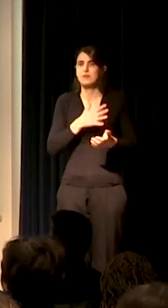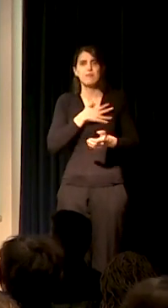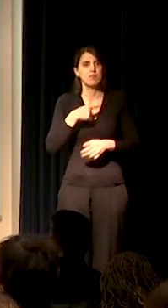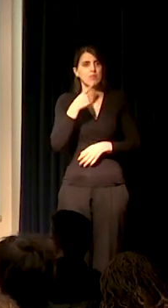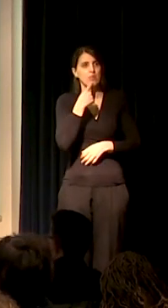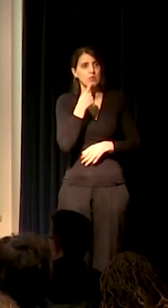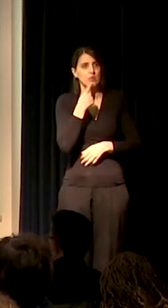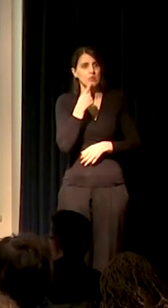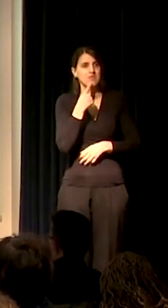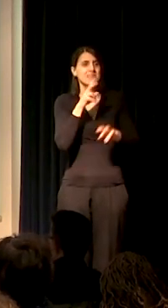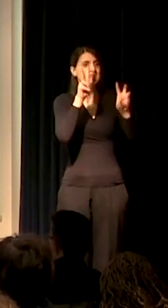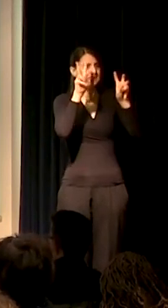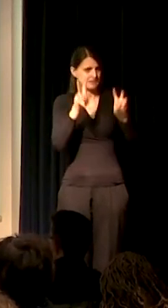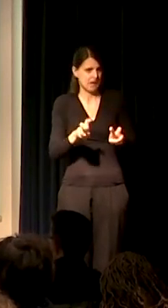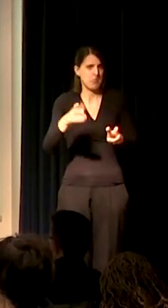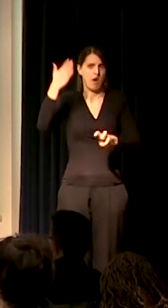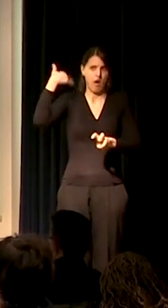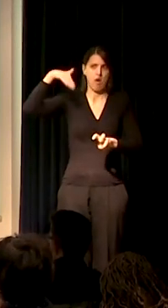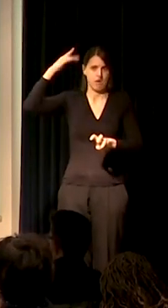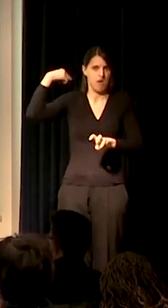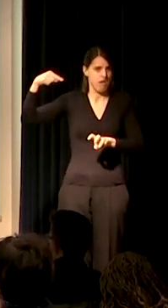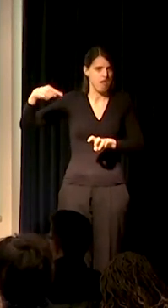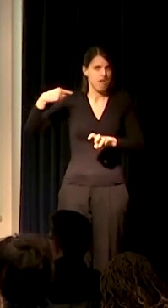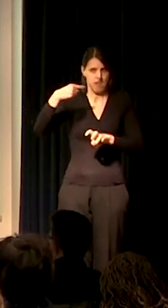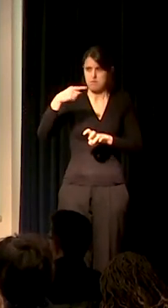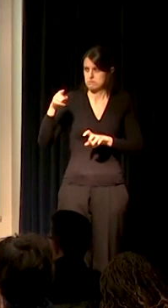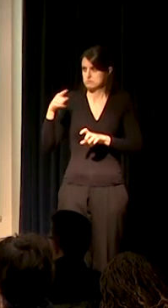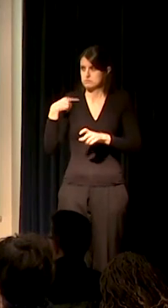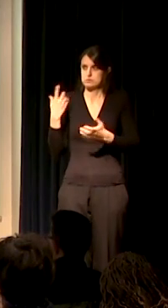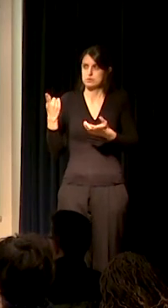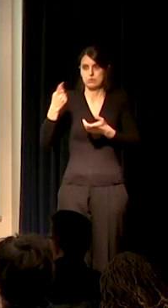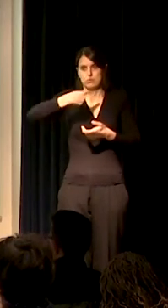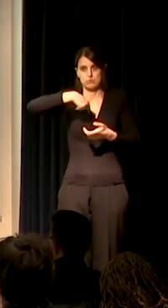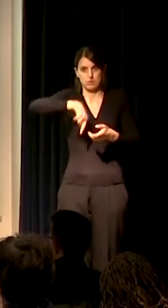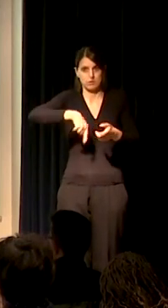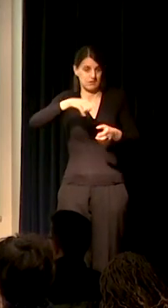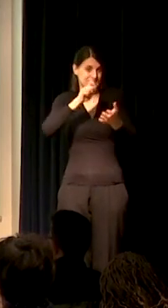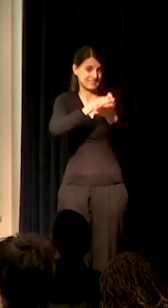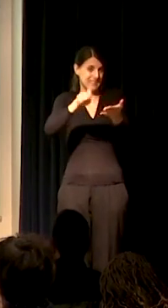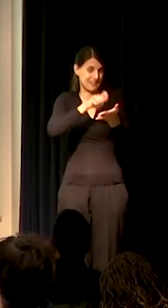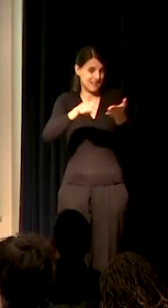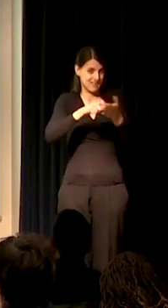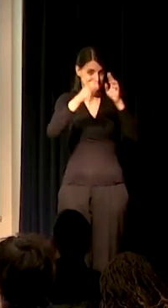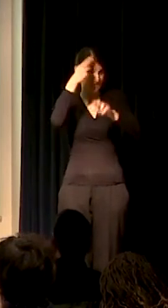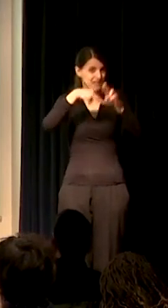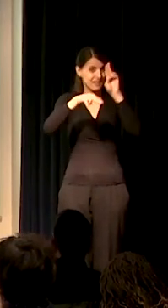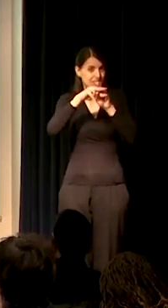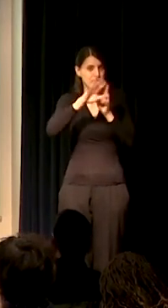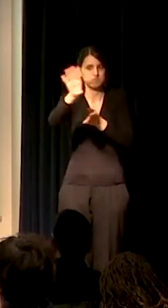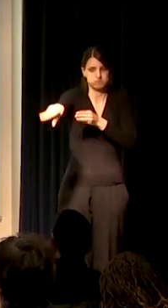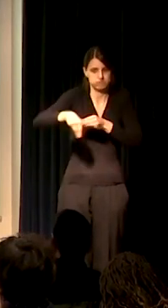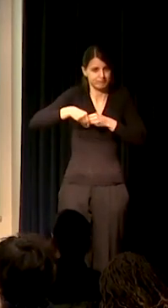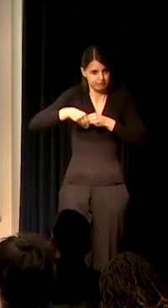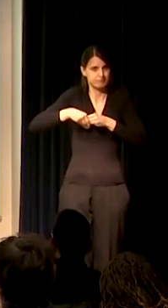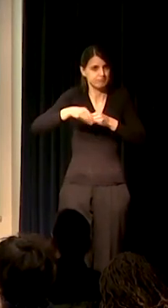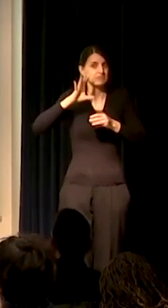denota que el tema estaba ahí, ¿no? Y es cómo lo habéis podido retomar desde la Secretaría, ¿no? O cómo se ha podido retomar